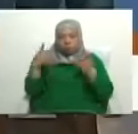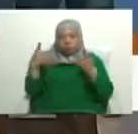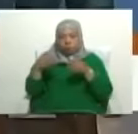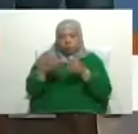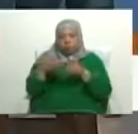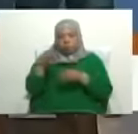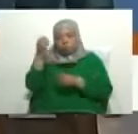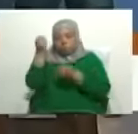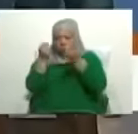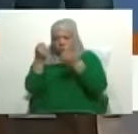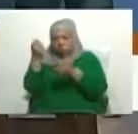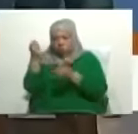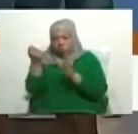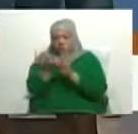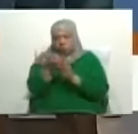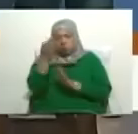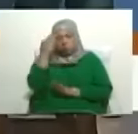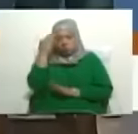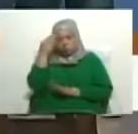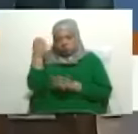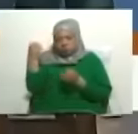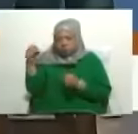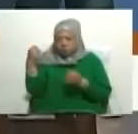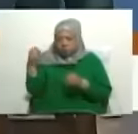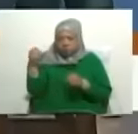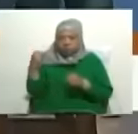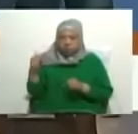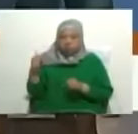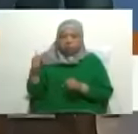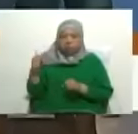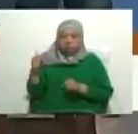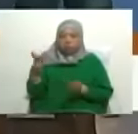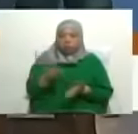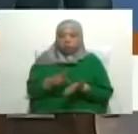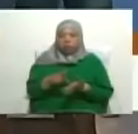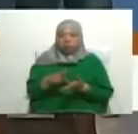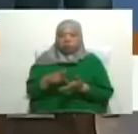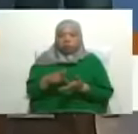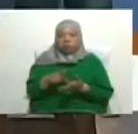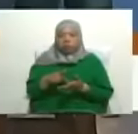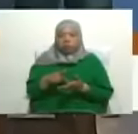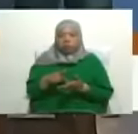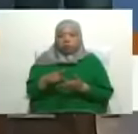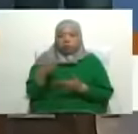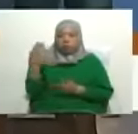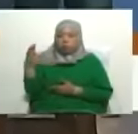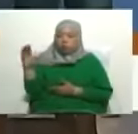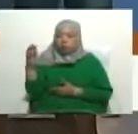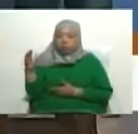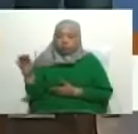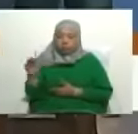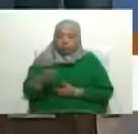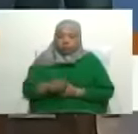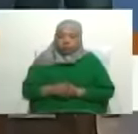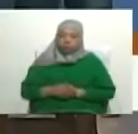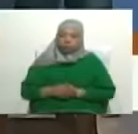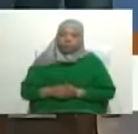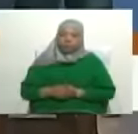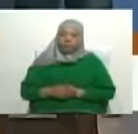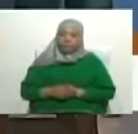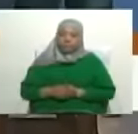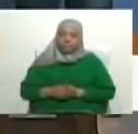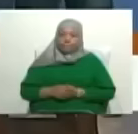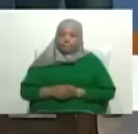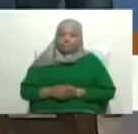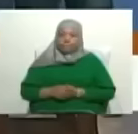de mercenarios que se habían entrenado en los campos de paramilitares y mercenarios que nosotros denunciamos